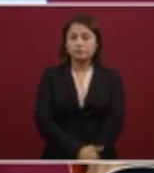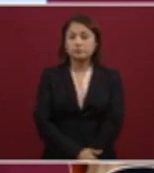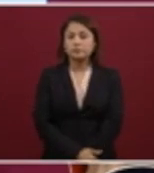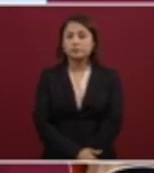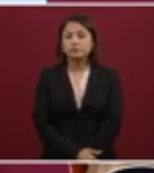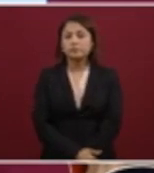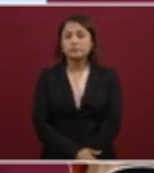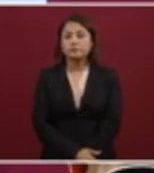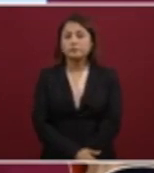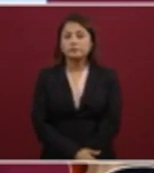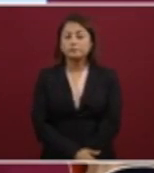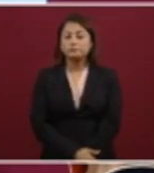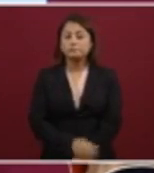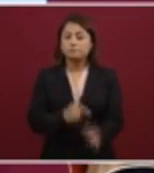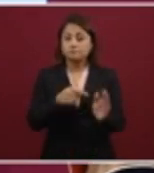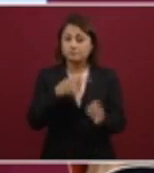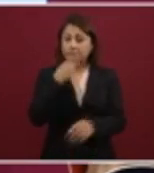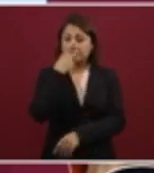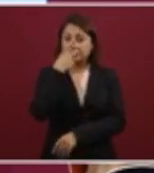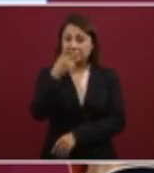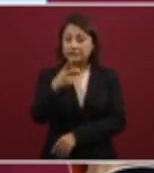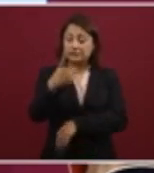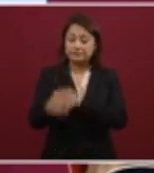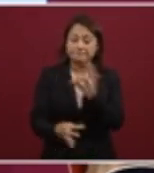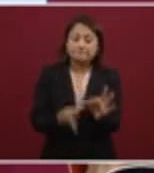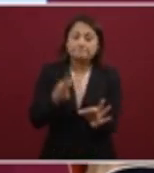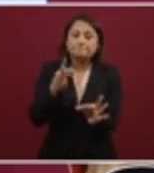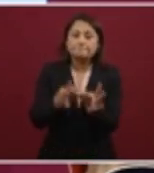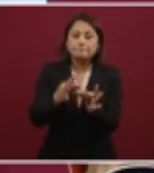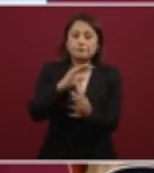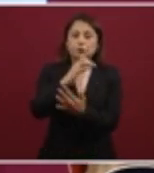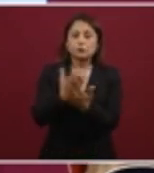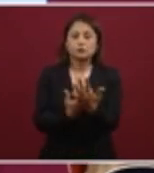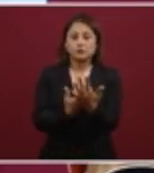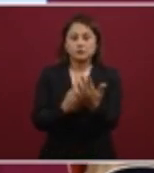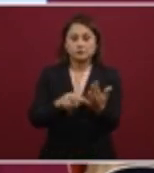Se deben cumplir los contratos.